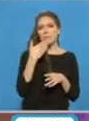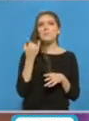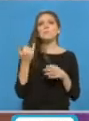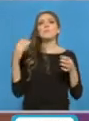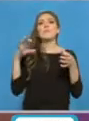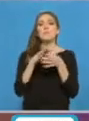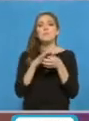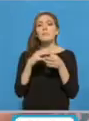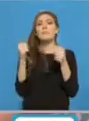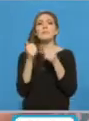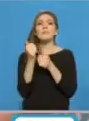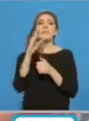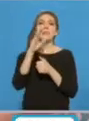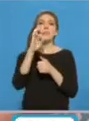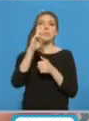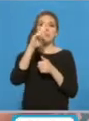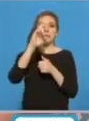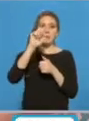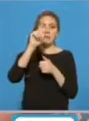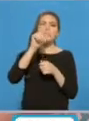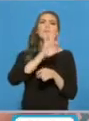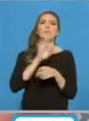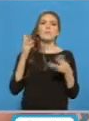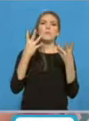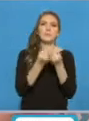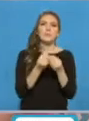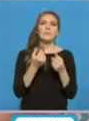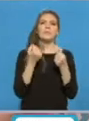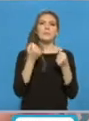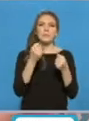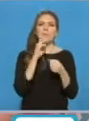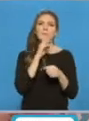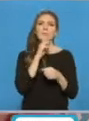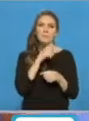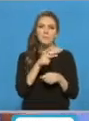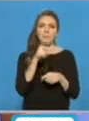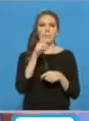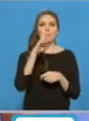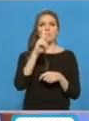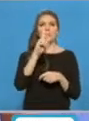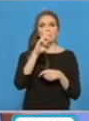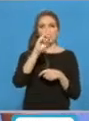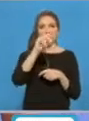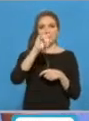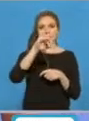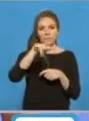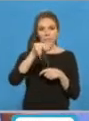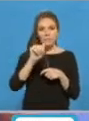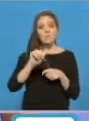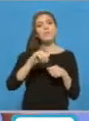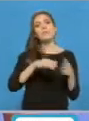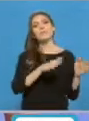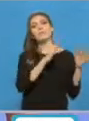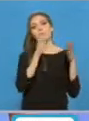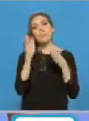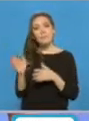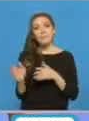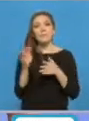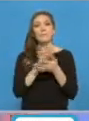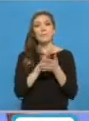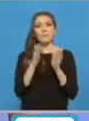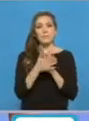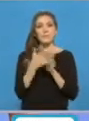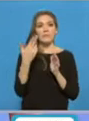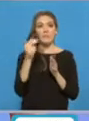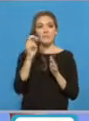va a dar un resultado mucho mejor en la optimización de la proteína, de la calidad. Ahora, vamos a hablar un poquito de la tortilla de harina.